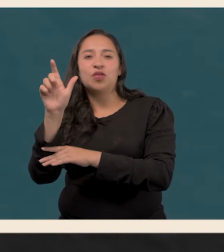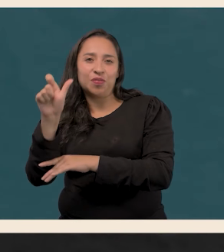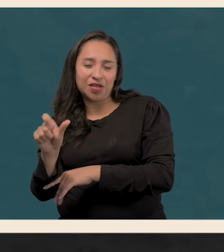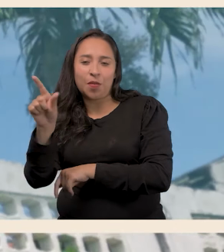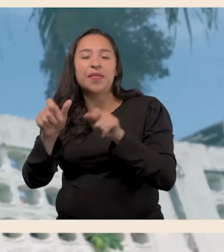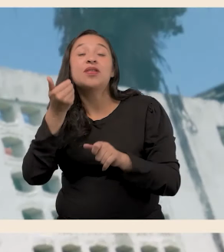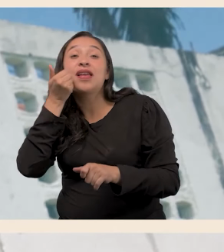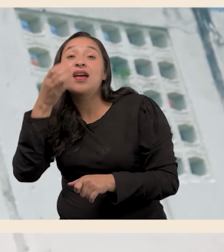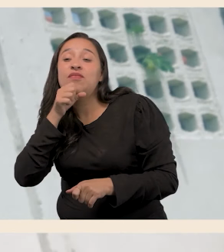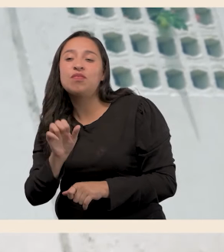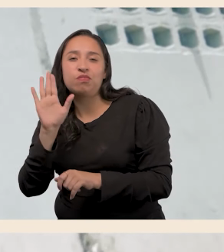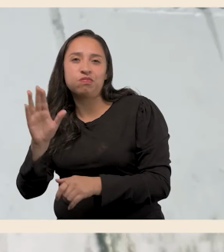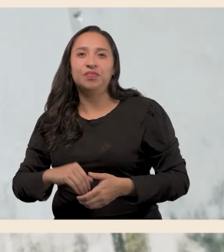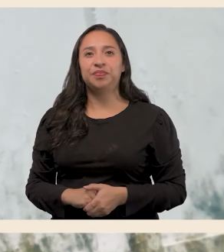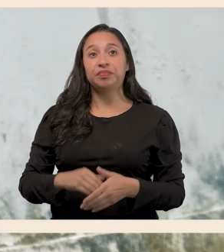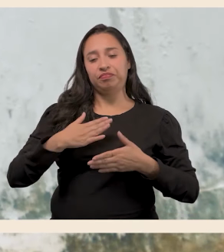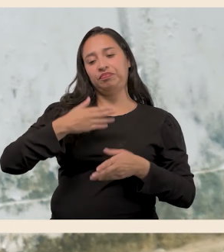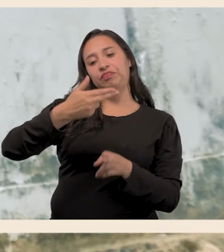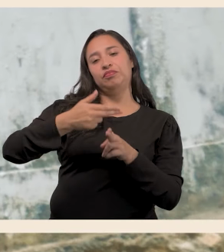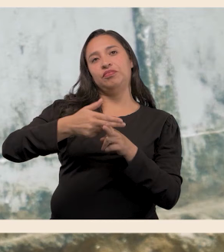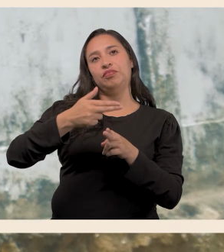Mi nombre es Francisco Antonio Flores Castro,